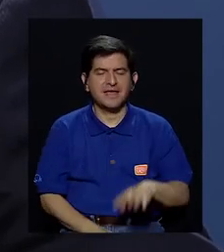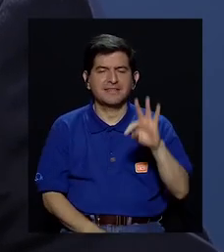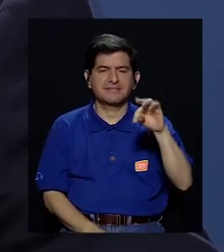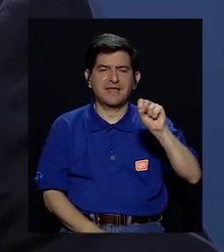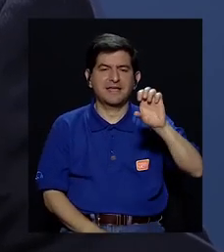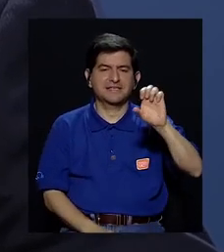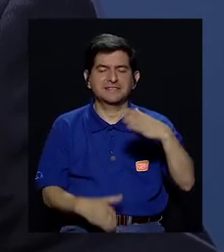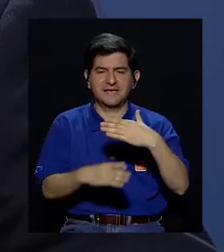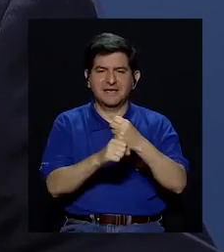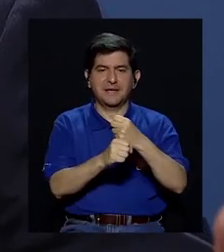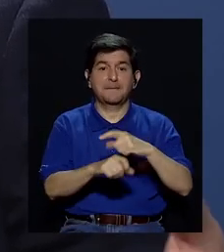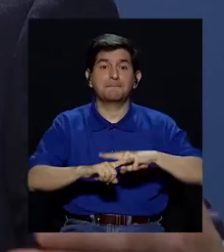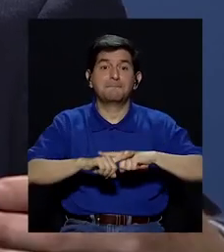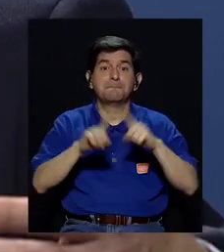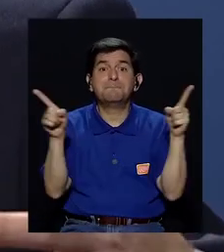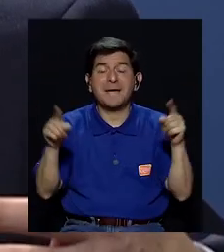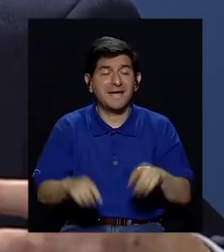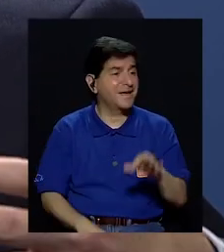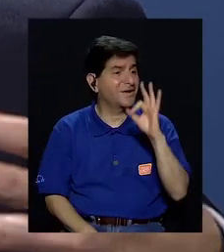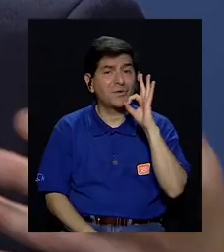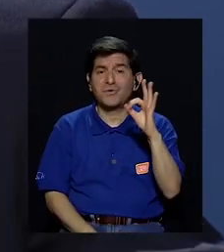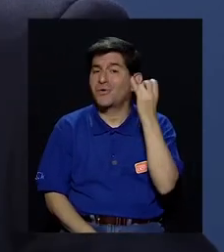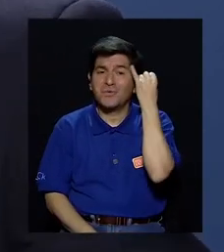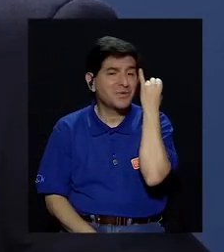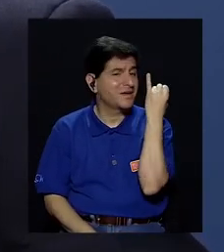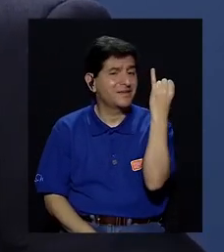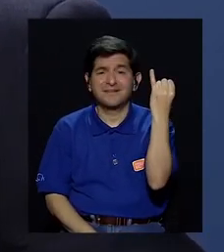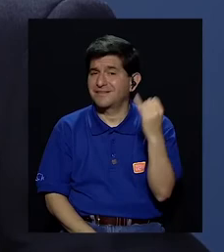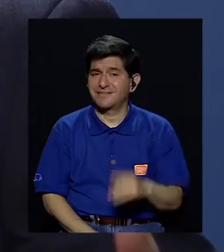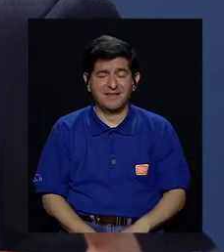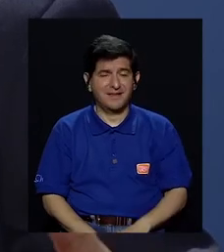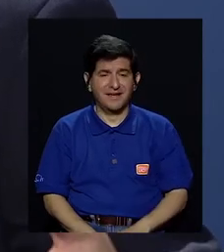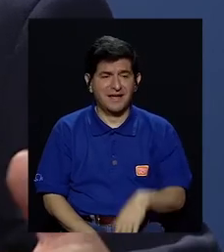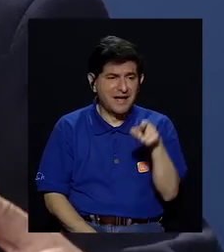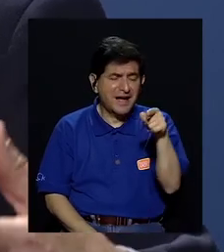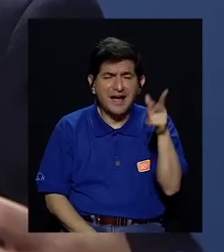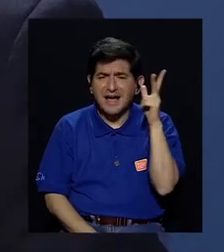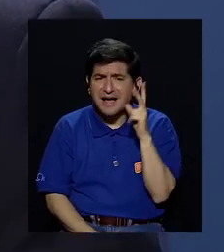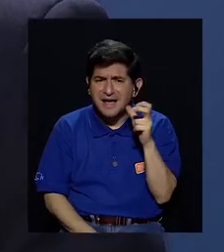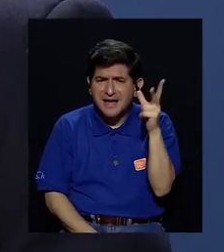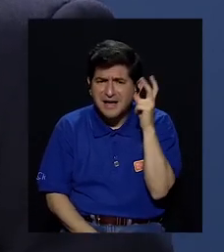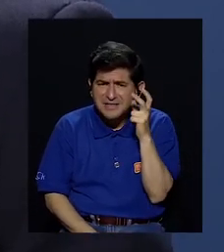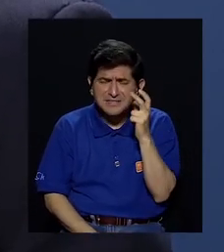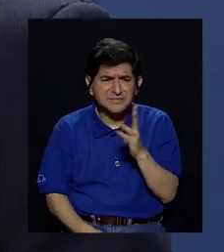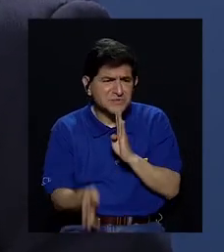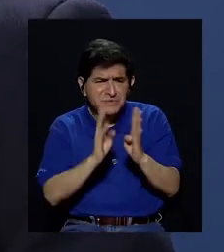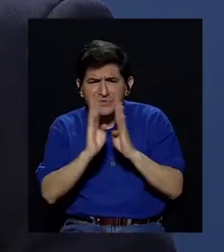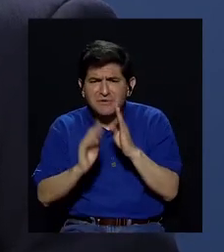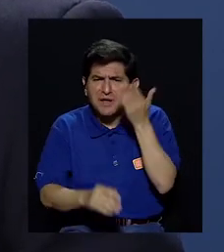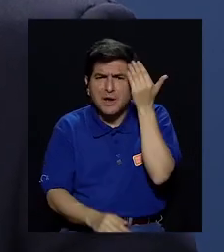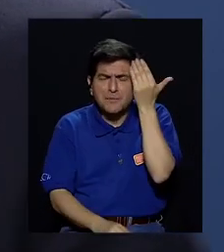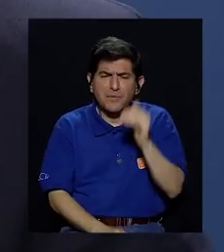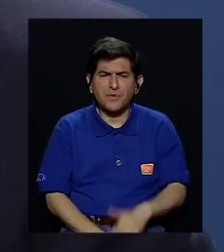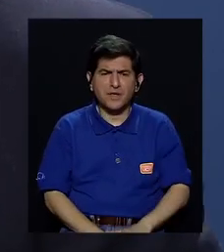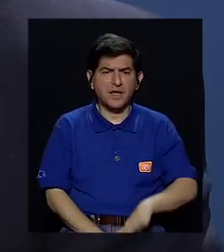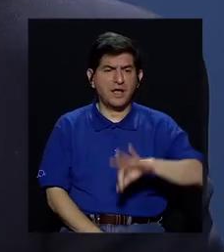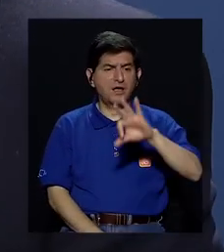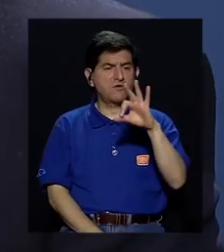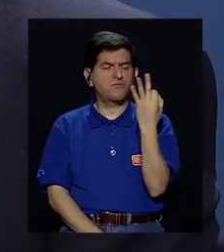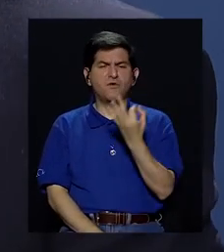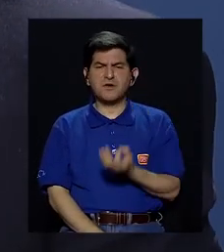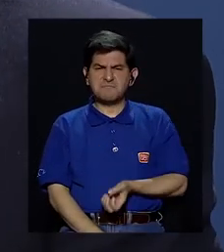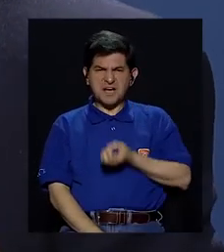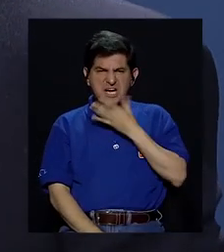el tribunal supremos lecciones pero no le fue bien por sus ideas el ruido que ese género fue por su